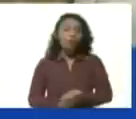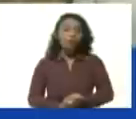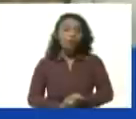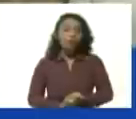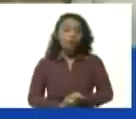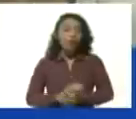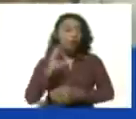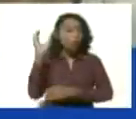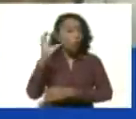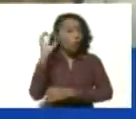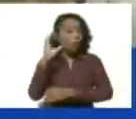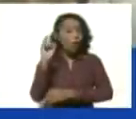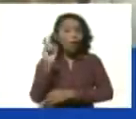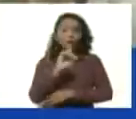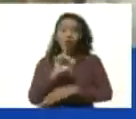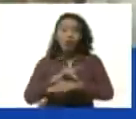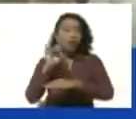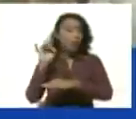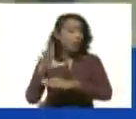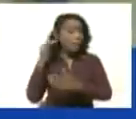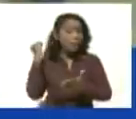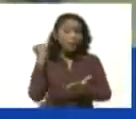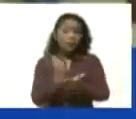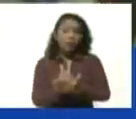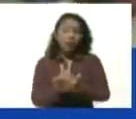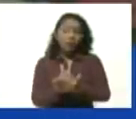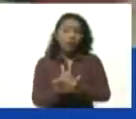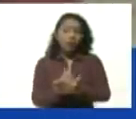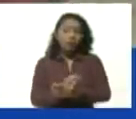en Colombia: no se dejen matar,